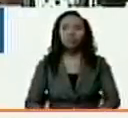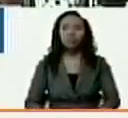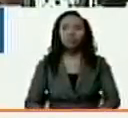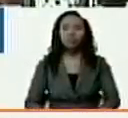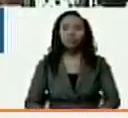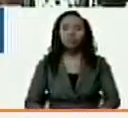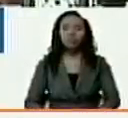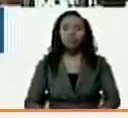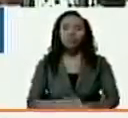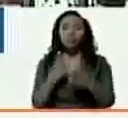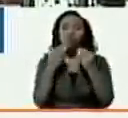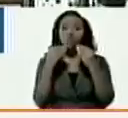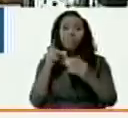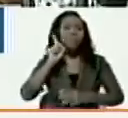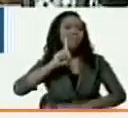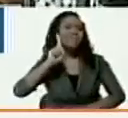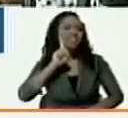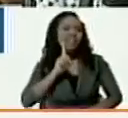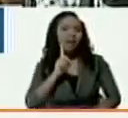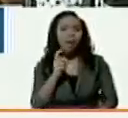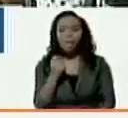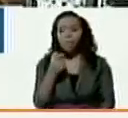Muy de mentiras, muy poco de verdades.